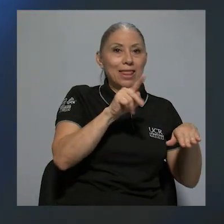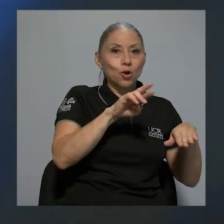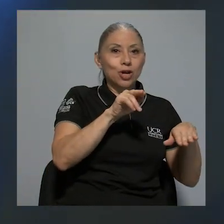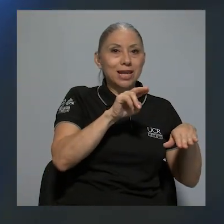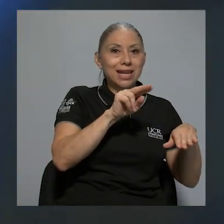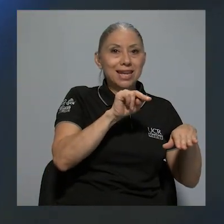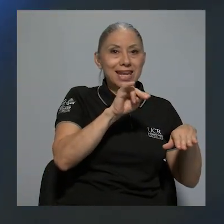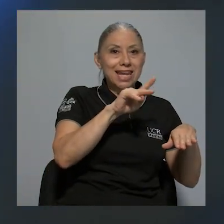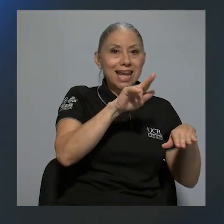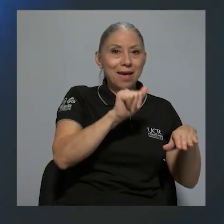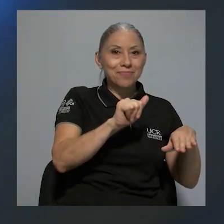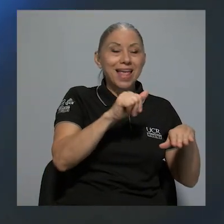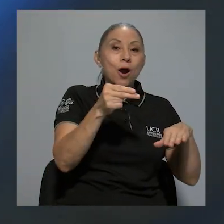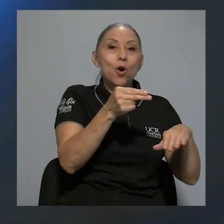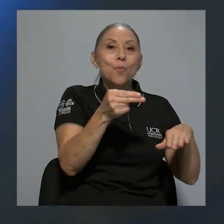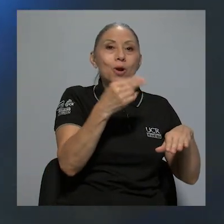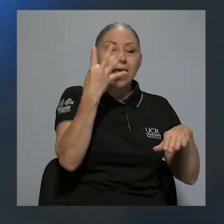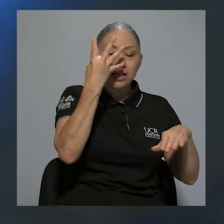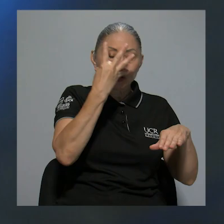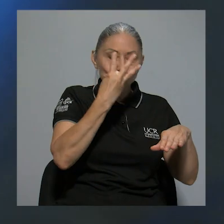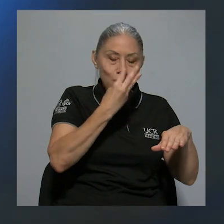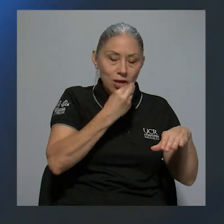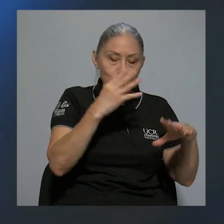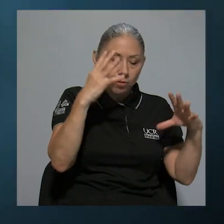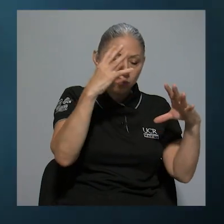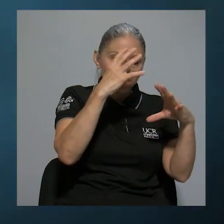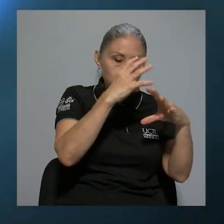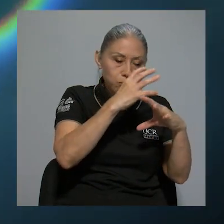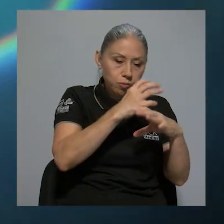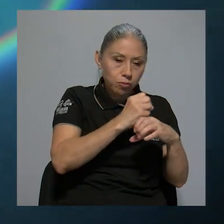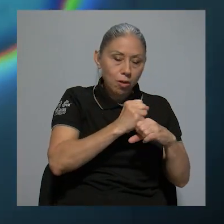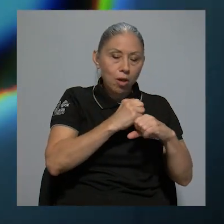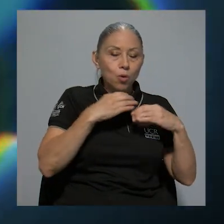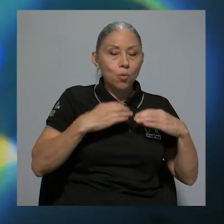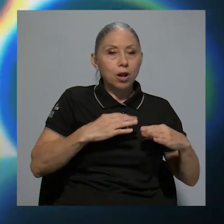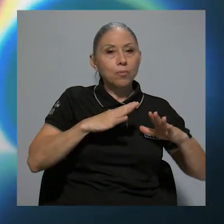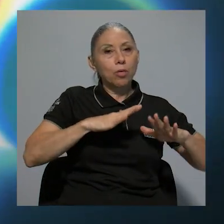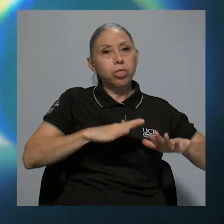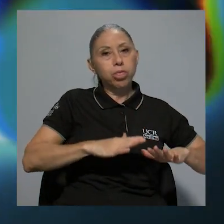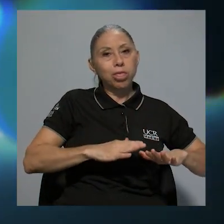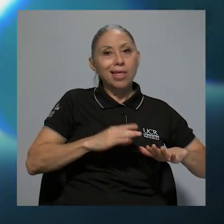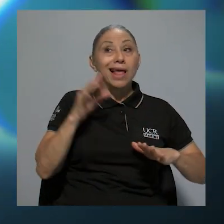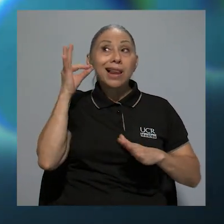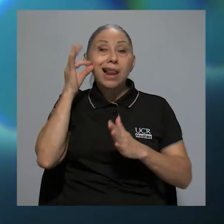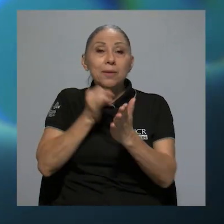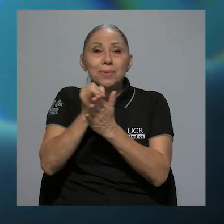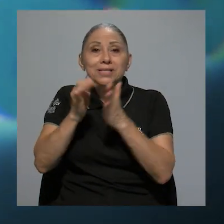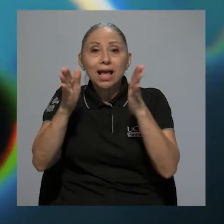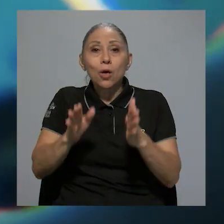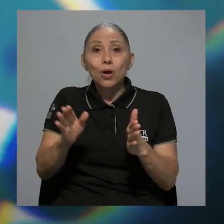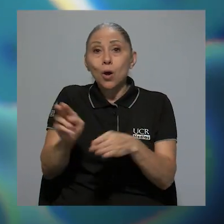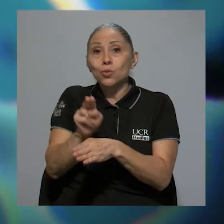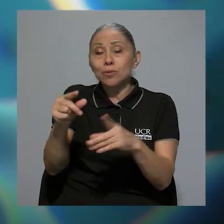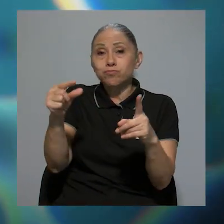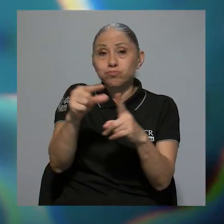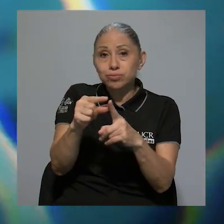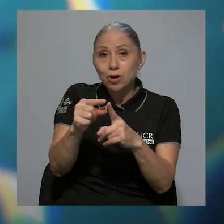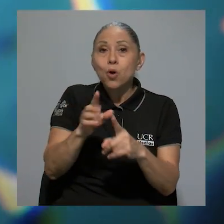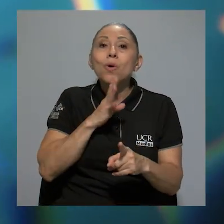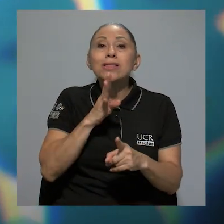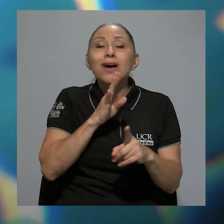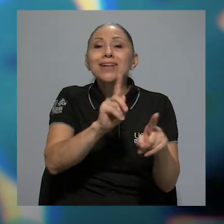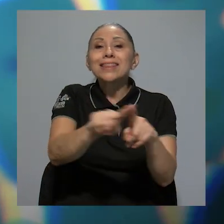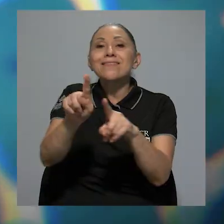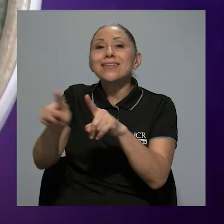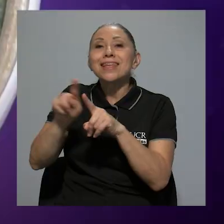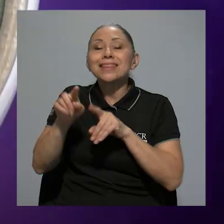del sueño que aumenta con la oscuridad para relajar el cuerpo. La investigadora usa este concepto cuando nos comenta sobre los distintos tipos